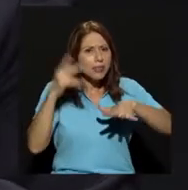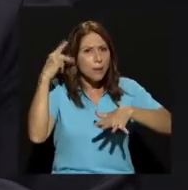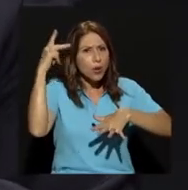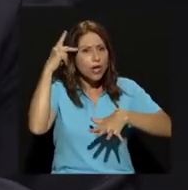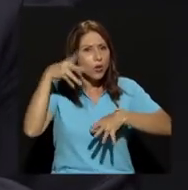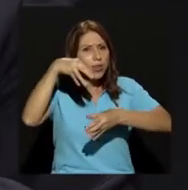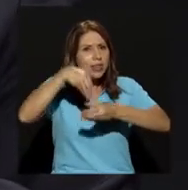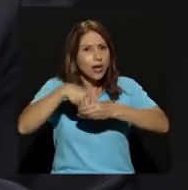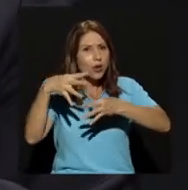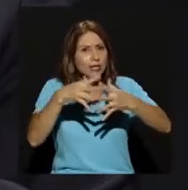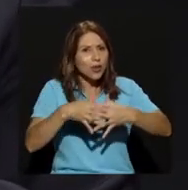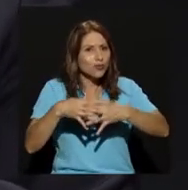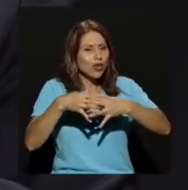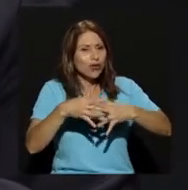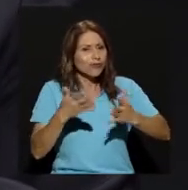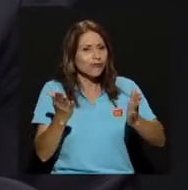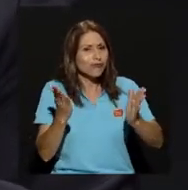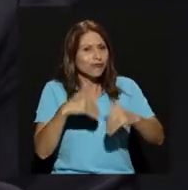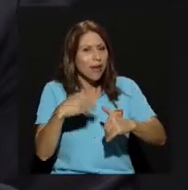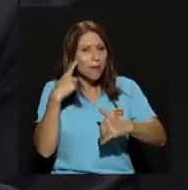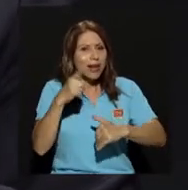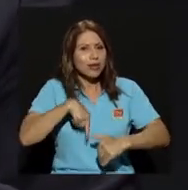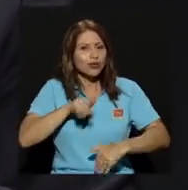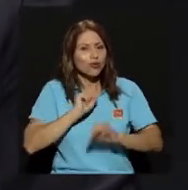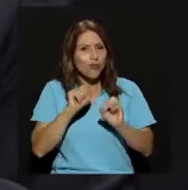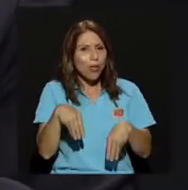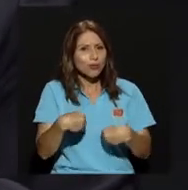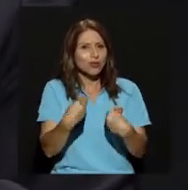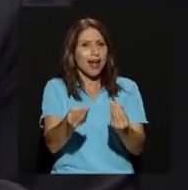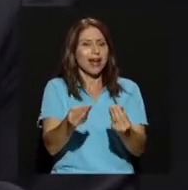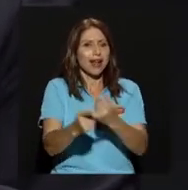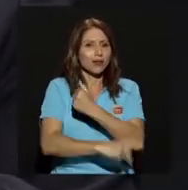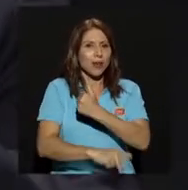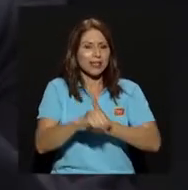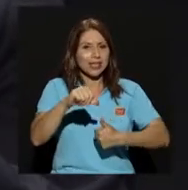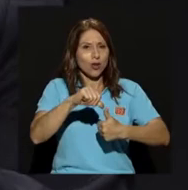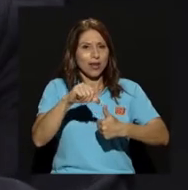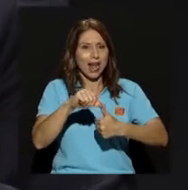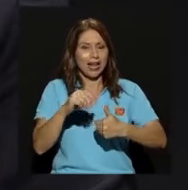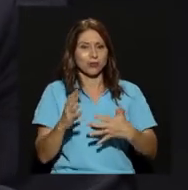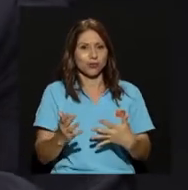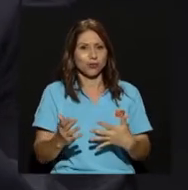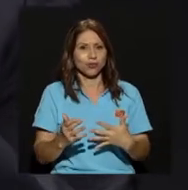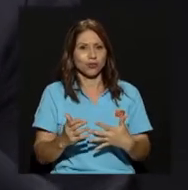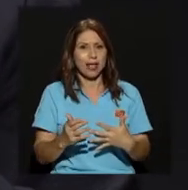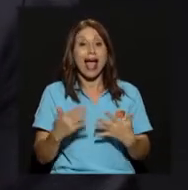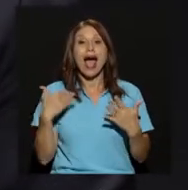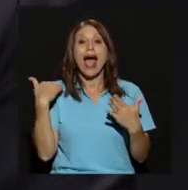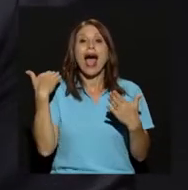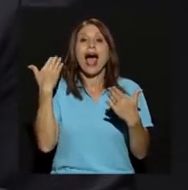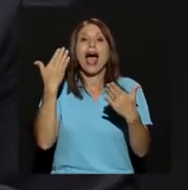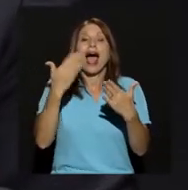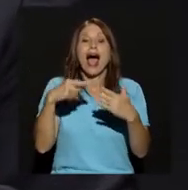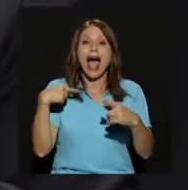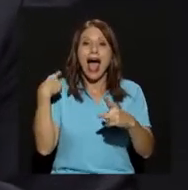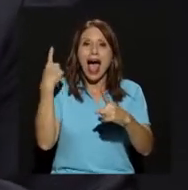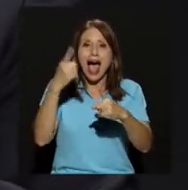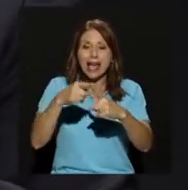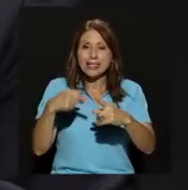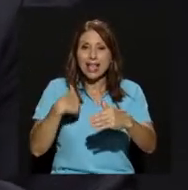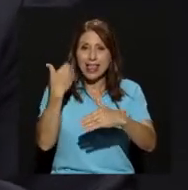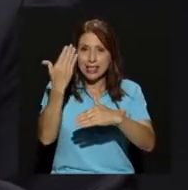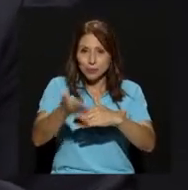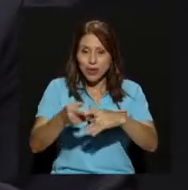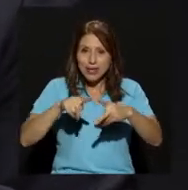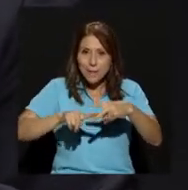dar esto a los países centroamericanos y no fue sino hasta que después dentro de la